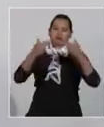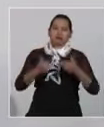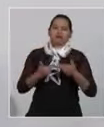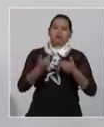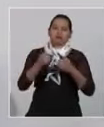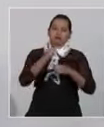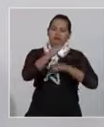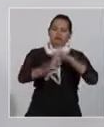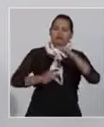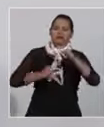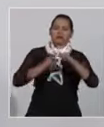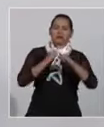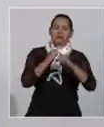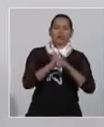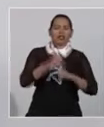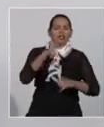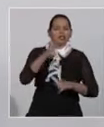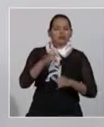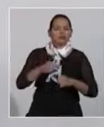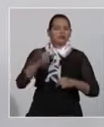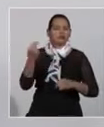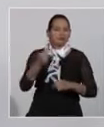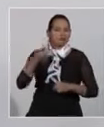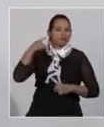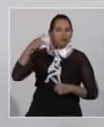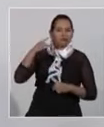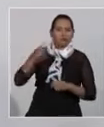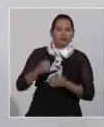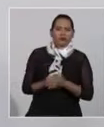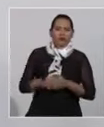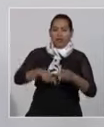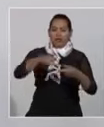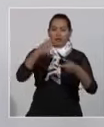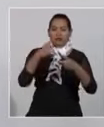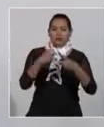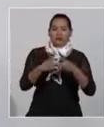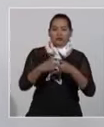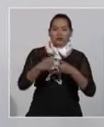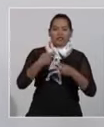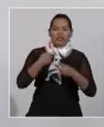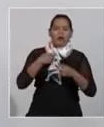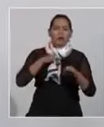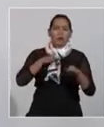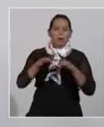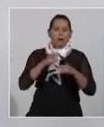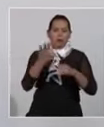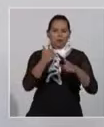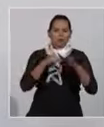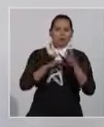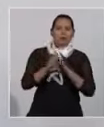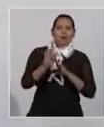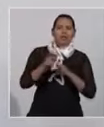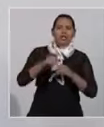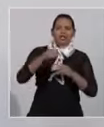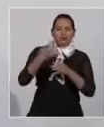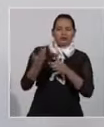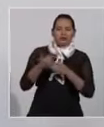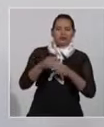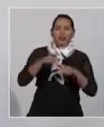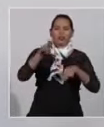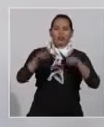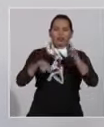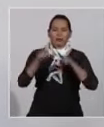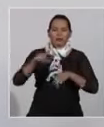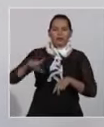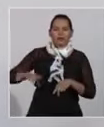y para los retos que tiene Puebla. La segunda es la experiencia. He trabajado de manera exitosa en los tres niveles de gobierno y lo digo con mucha dignidad,